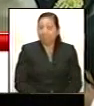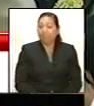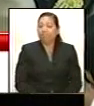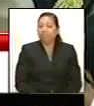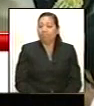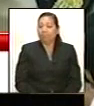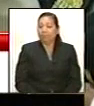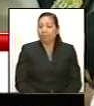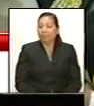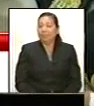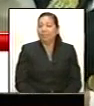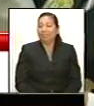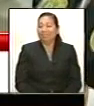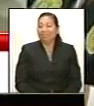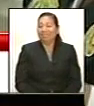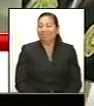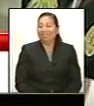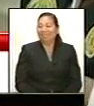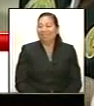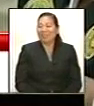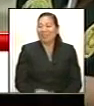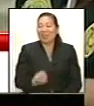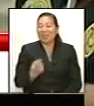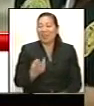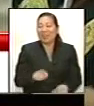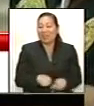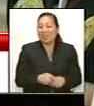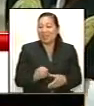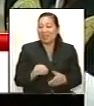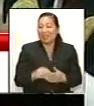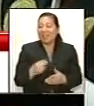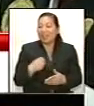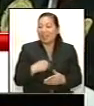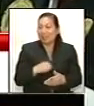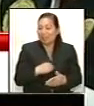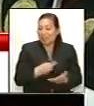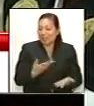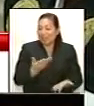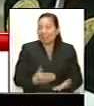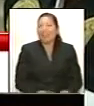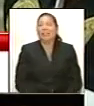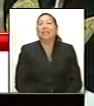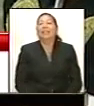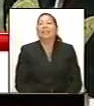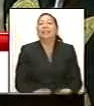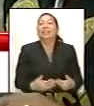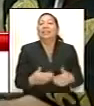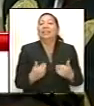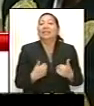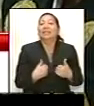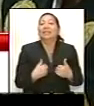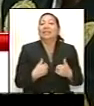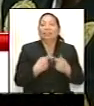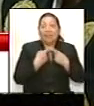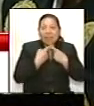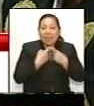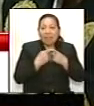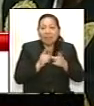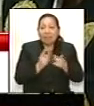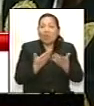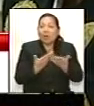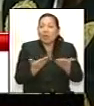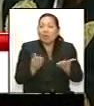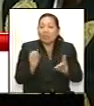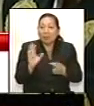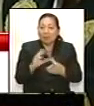lo he robado del derecho, te digo, fueron los primeros. También lo tomamos nosotros entonces y ya tenemos información, ya tenemos cosas